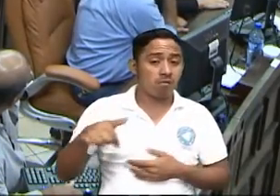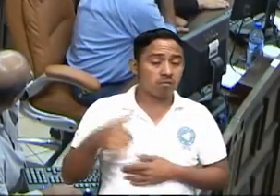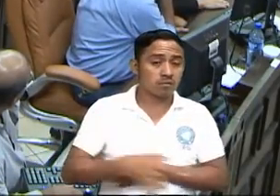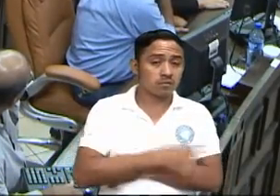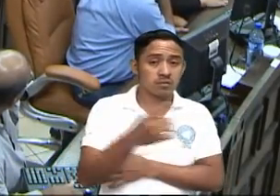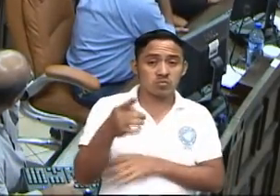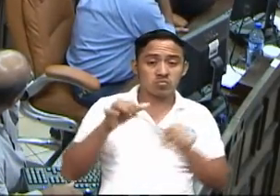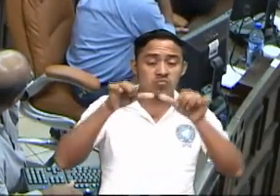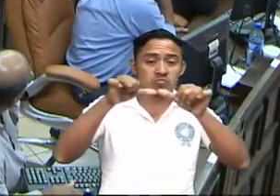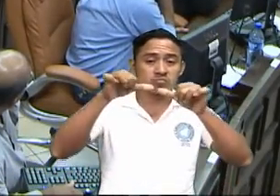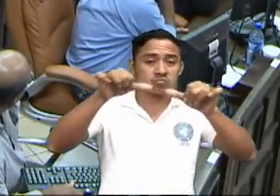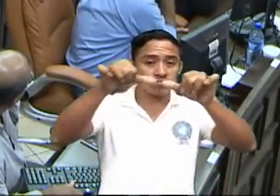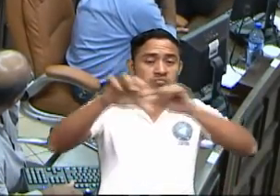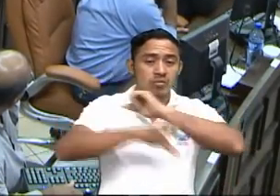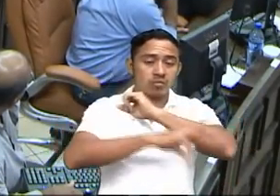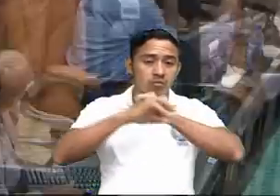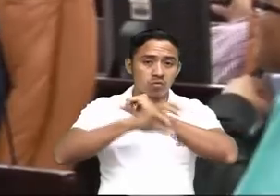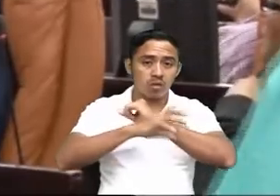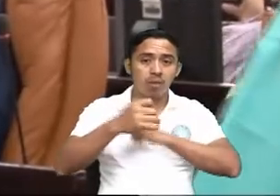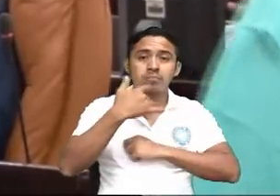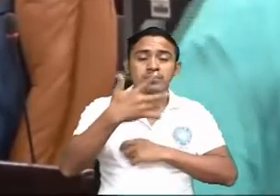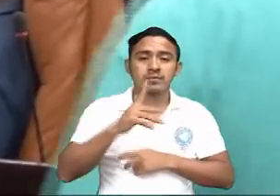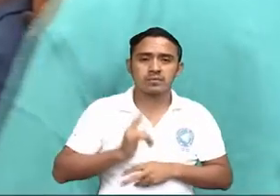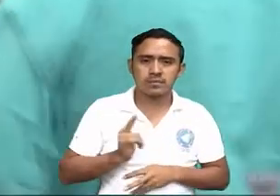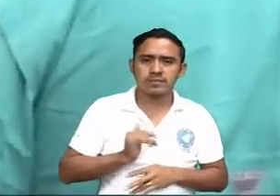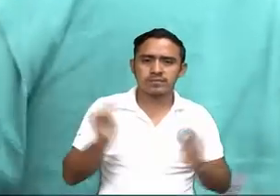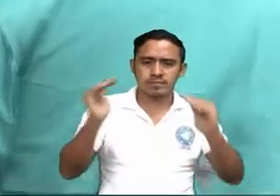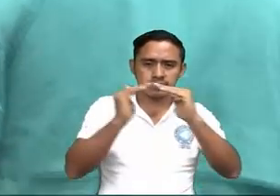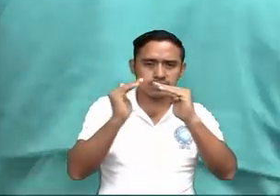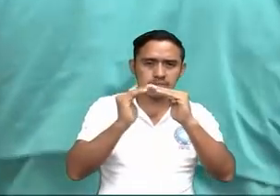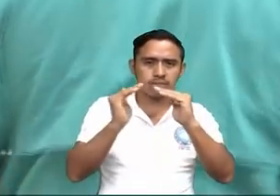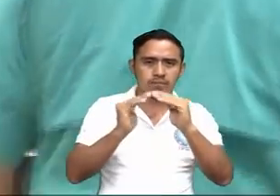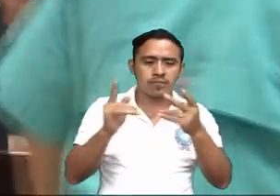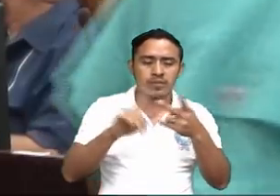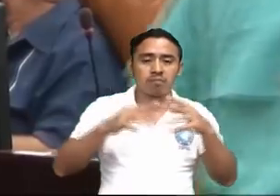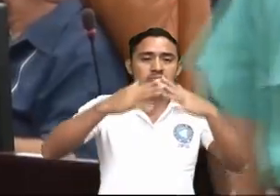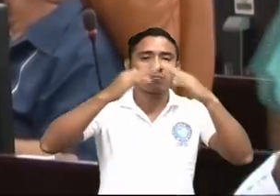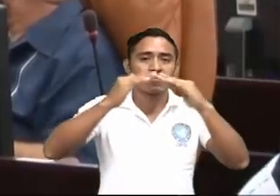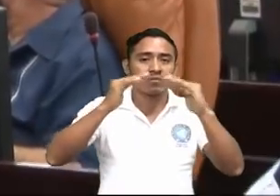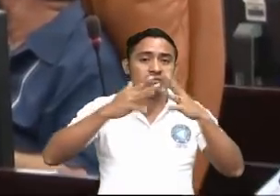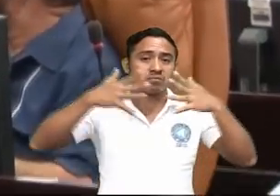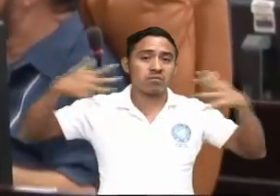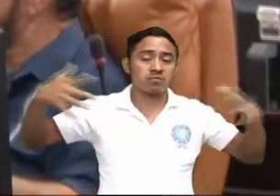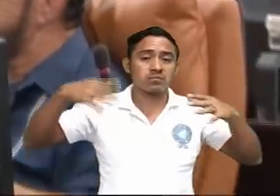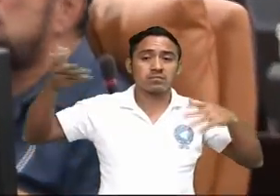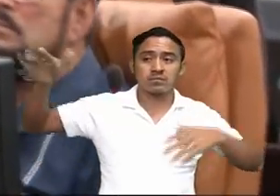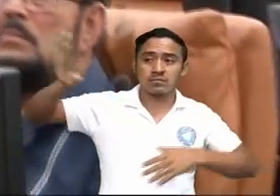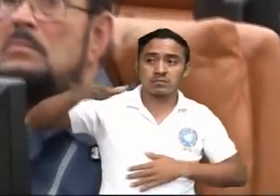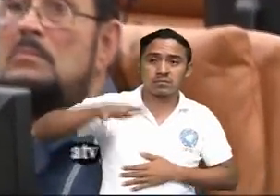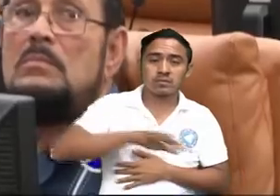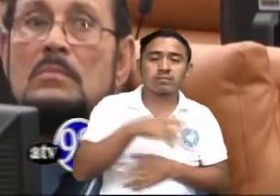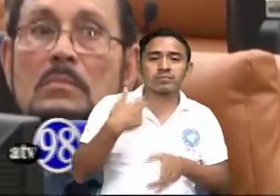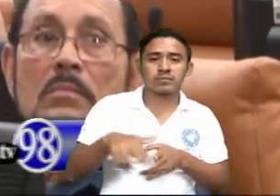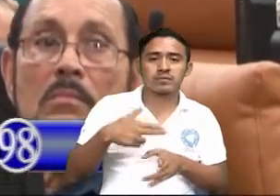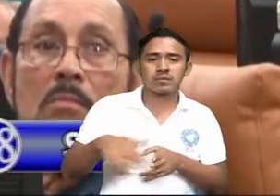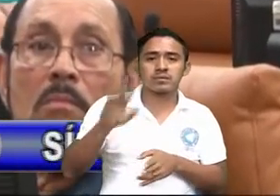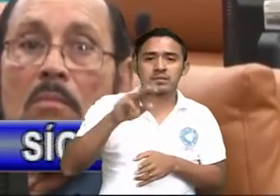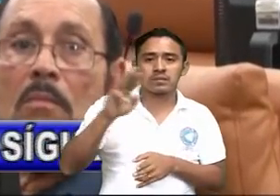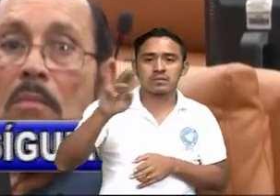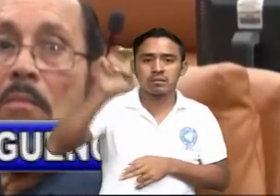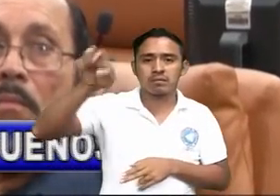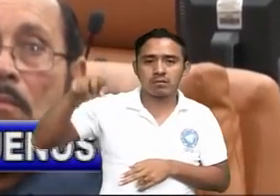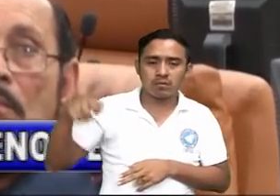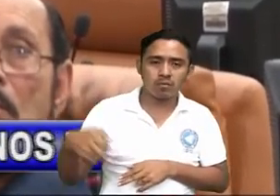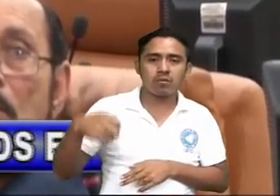seguís robando porque tenés una casa, una mansión en el mar donde pagás 33 córdobas de